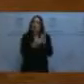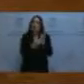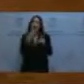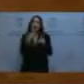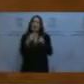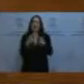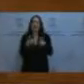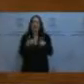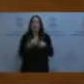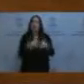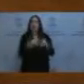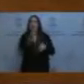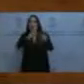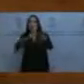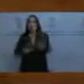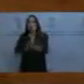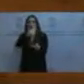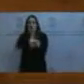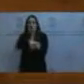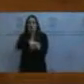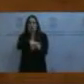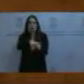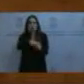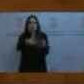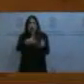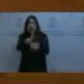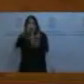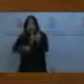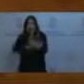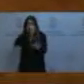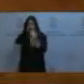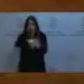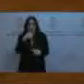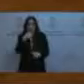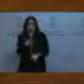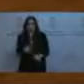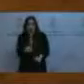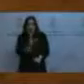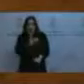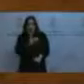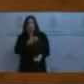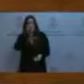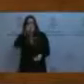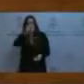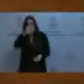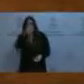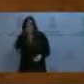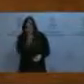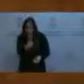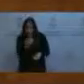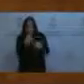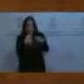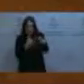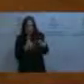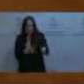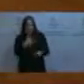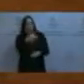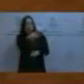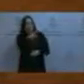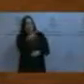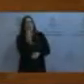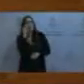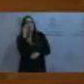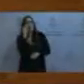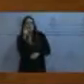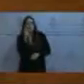confianza? Se lo acaban de decir hasta quienes le votaron. Lo acaba de decir la señora Pulgar. Ustedes se dan cuenta que el PSOE